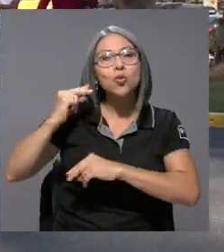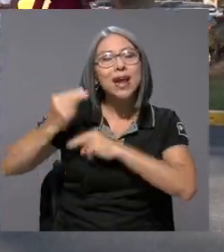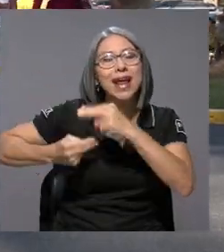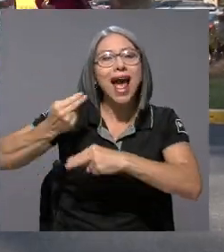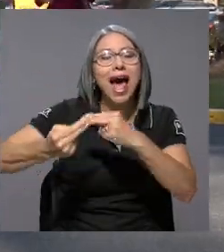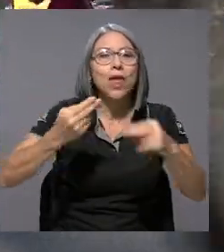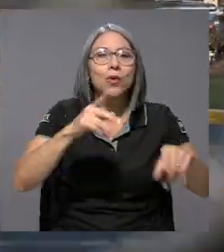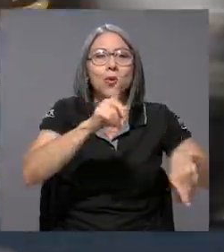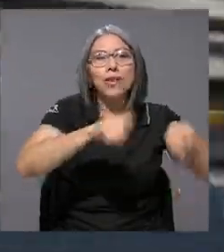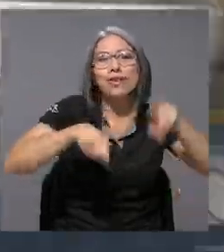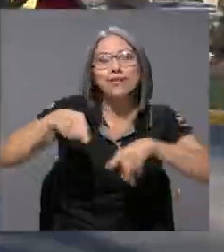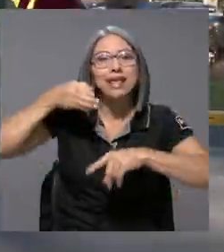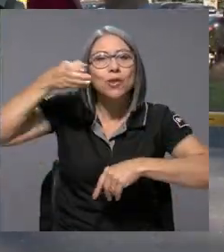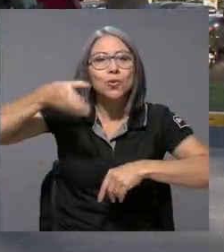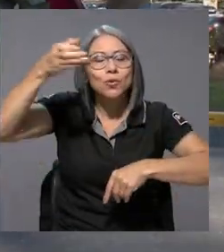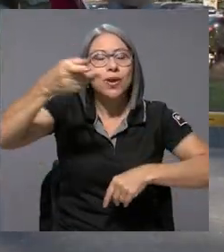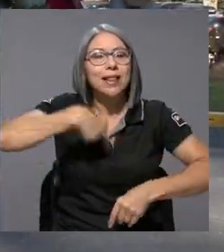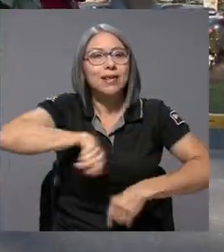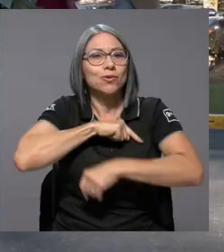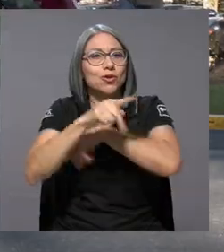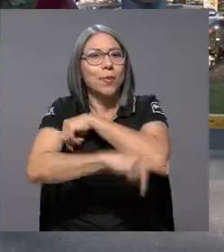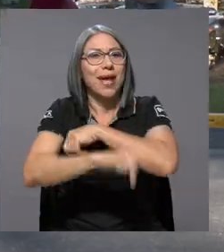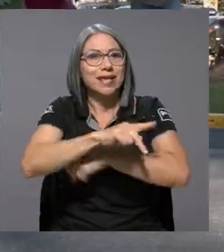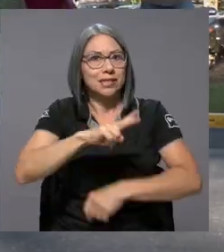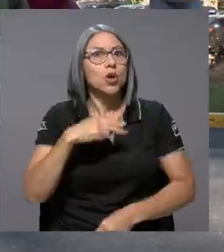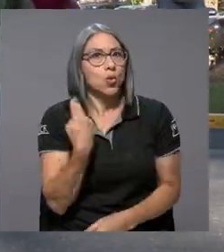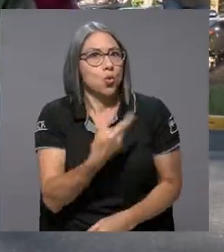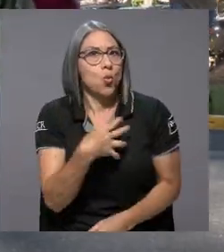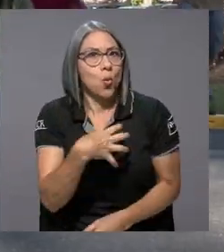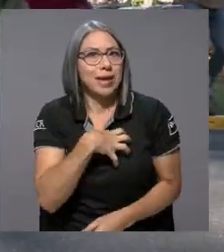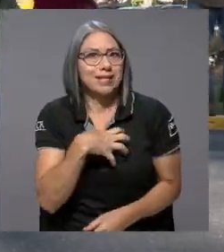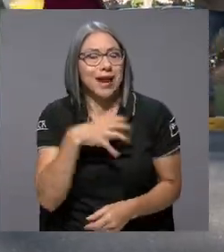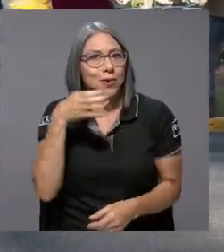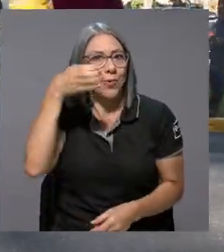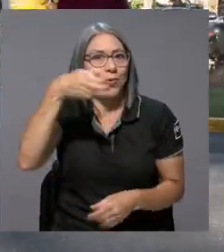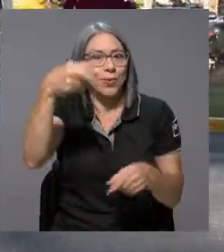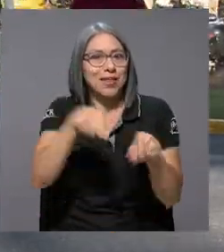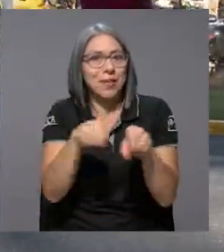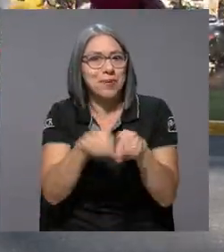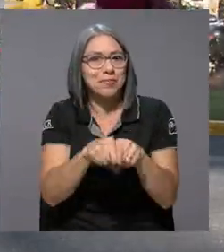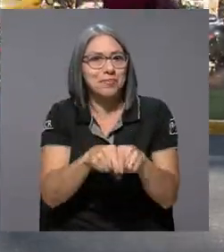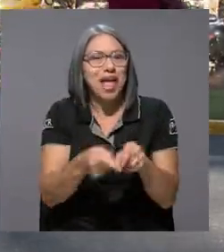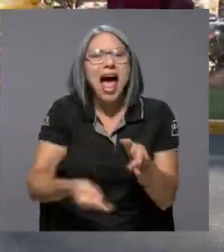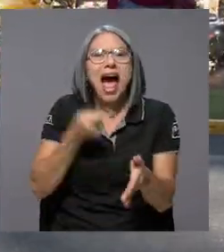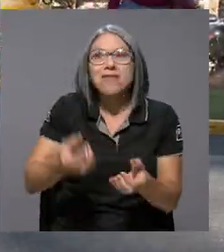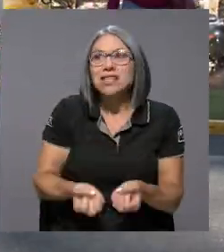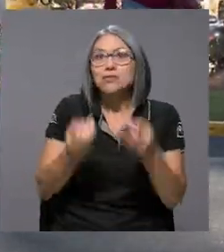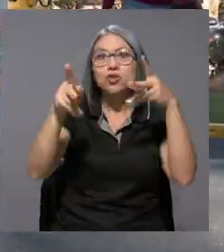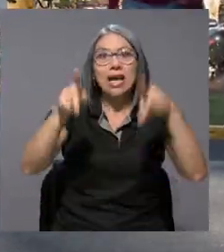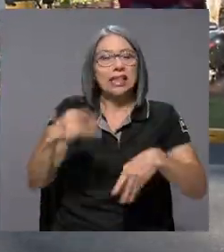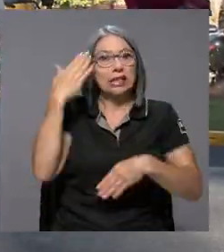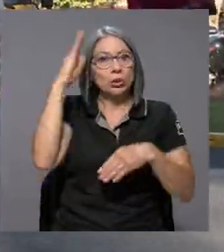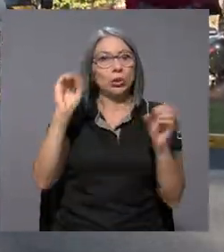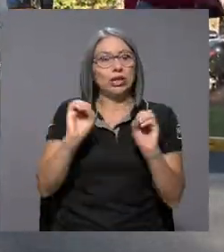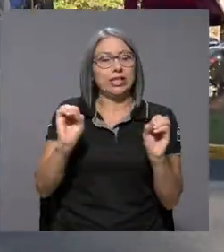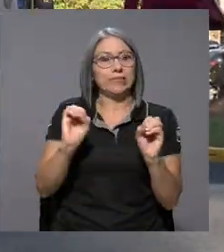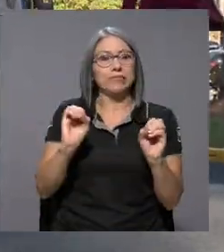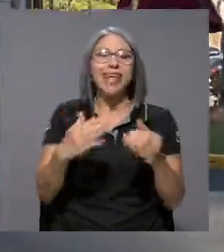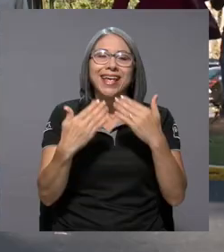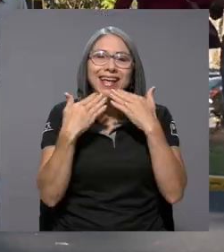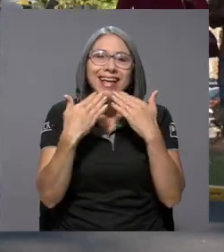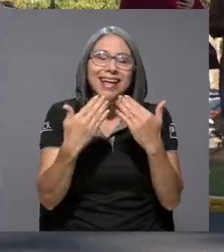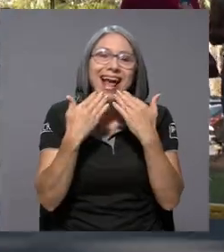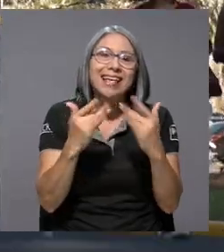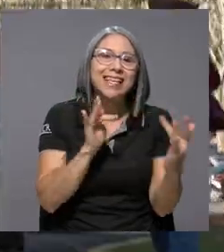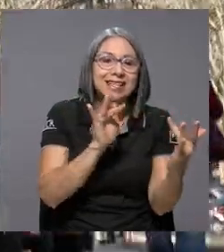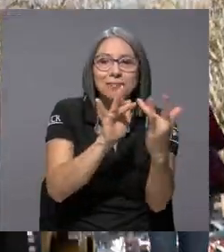la diversidad cultural de nuestro país, y que es nuestra cultura también, y que a veces mucha gente la desconoce.